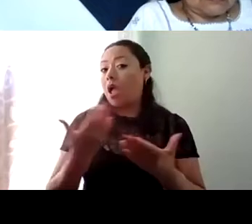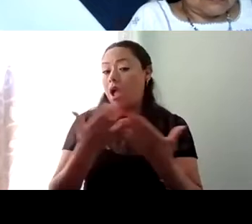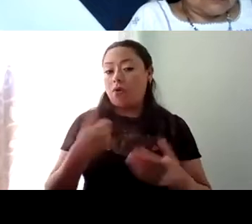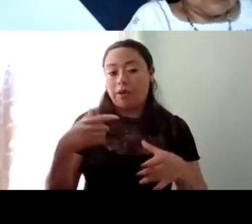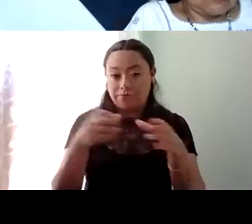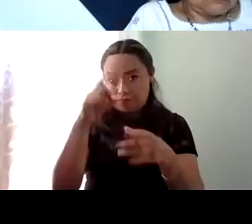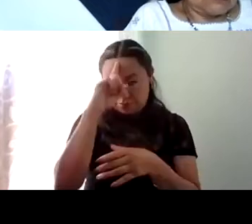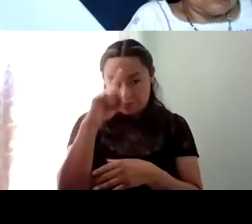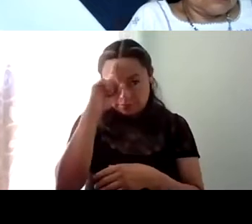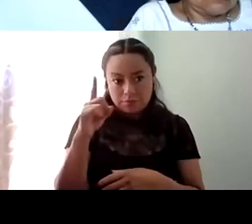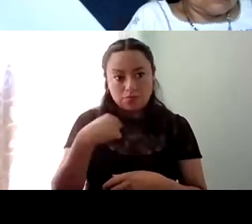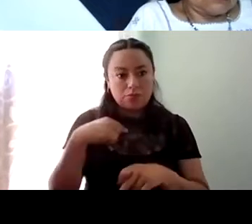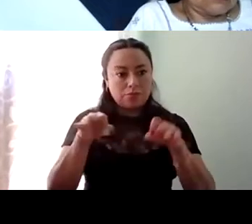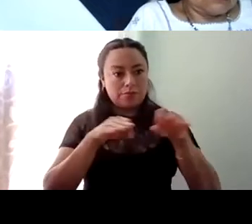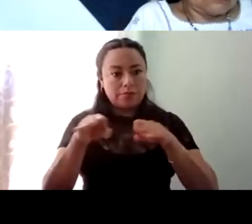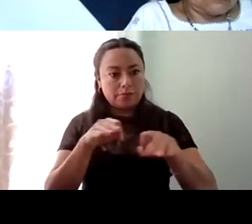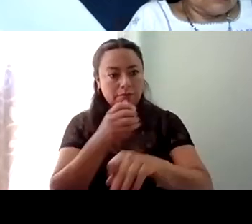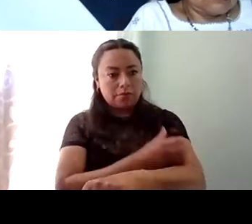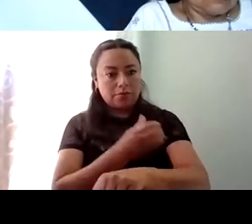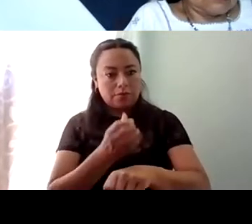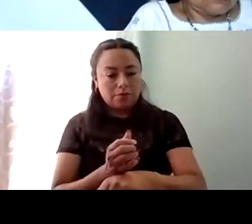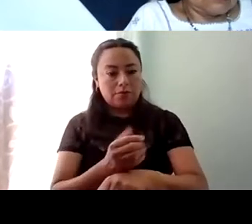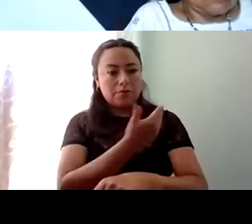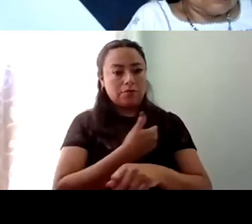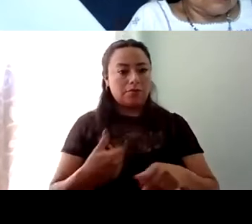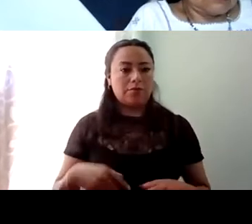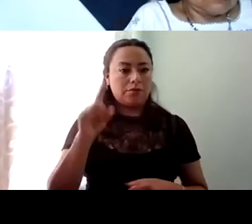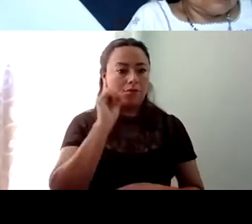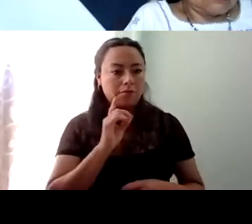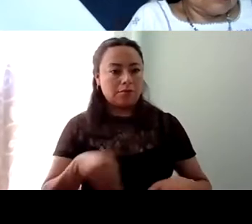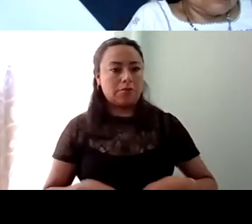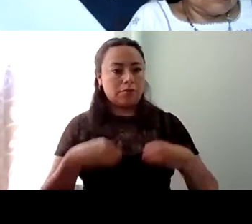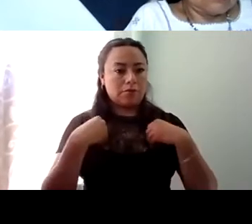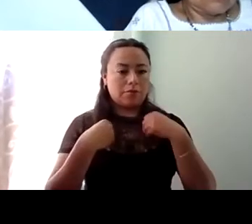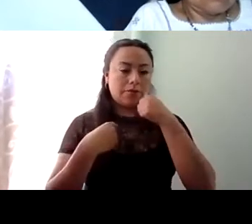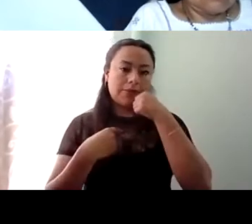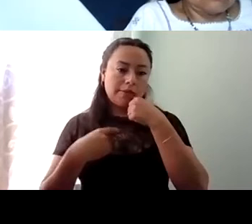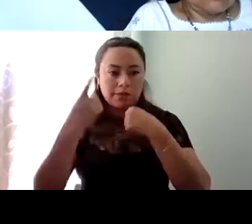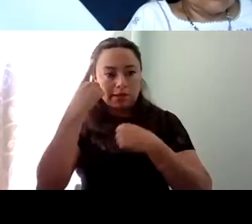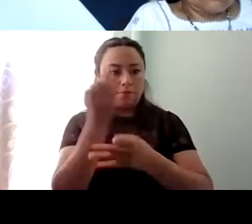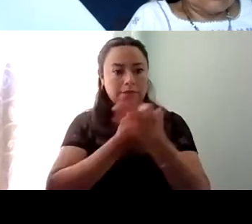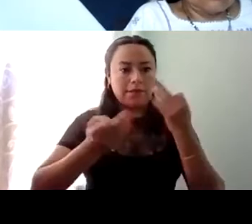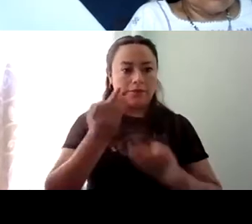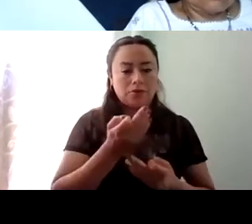dando acompañamiento a la presidenta en la vida pública y en la vida interna de la comisión.